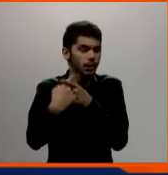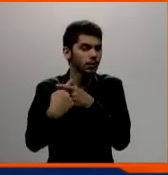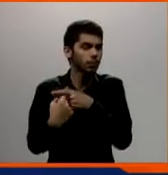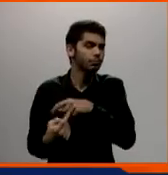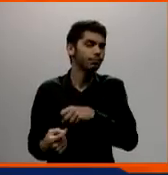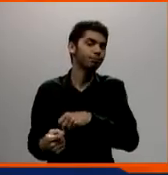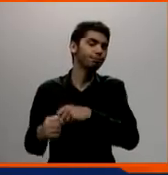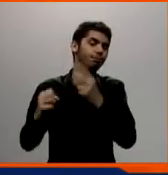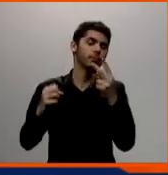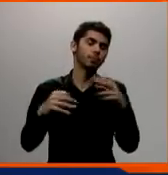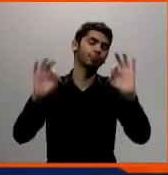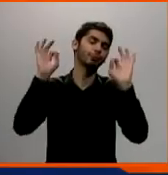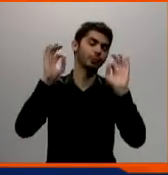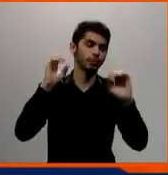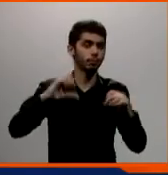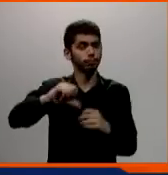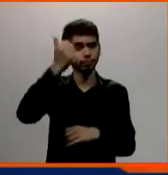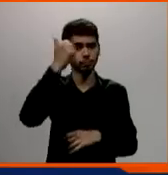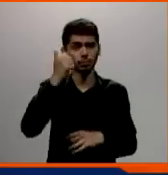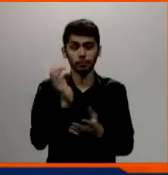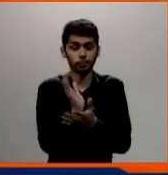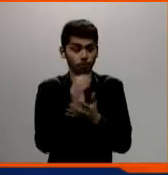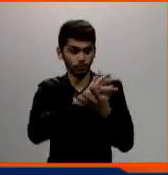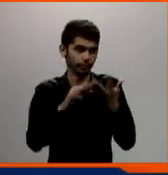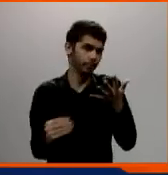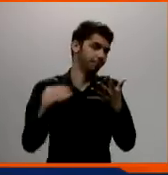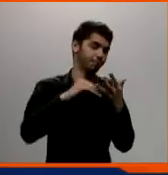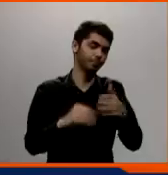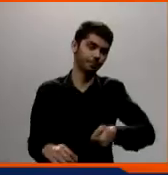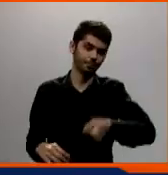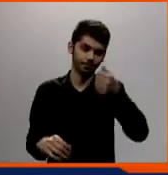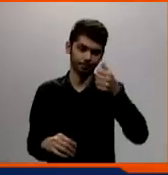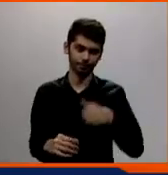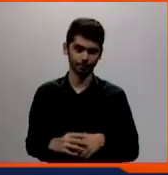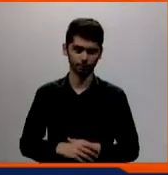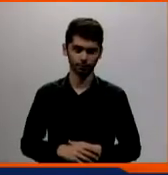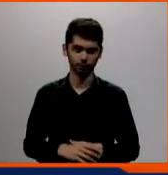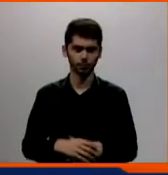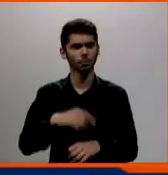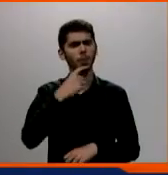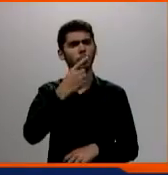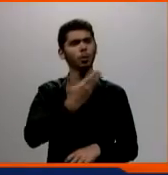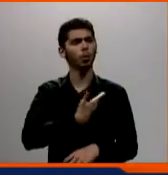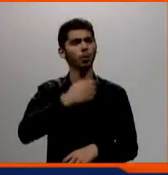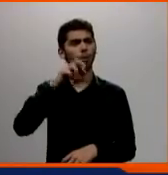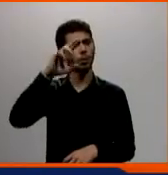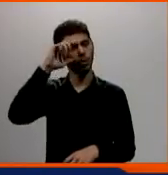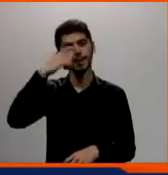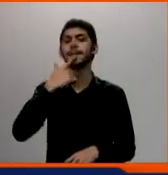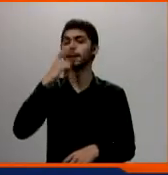con creces y tratar de estar de vuelta entre los equipos de primera división. Forestello también anunció que